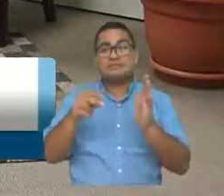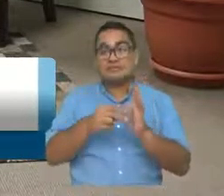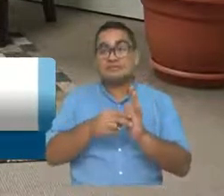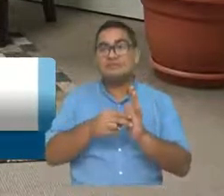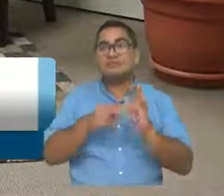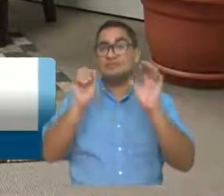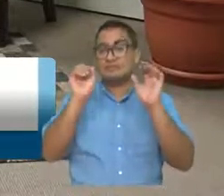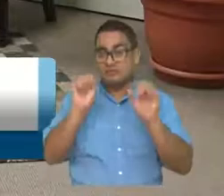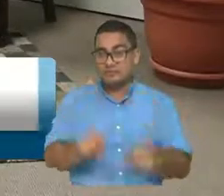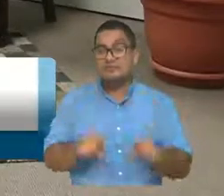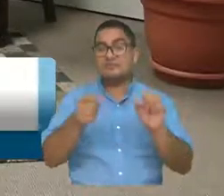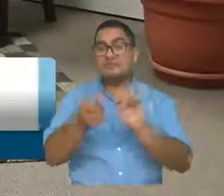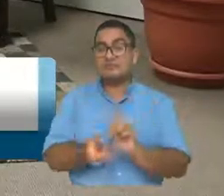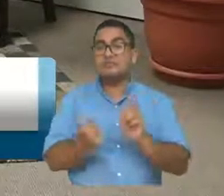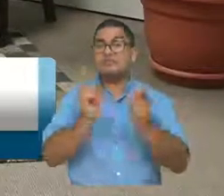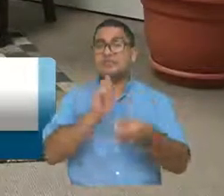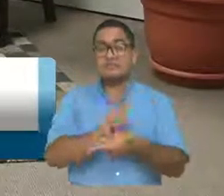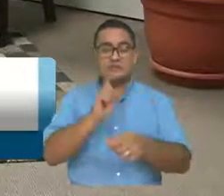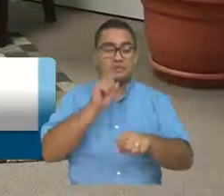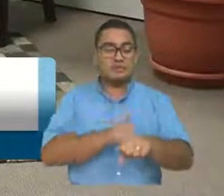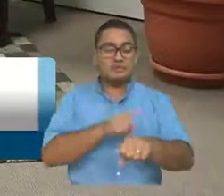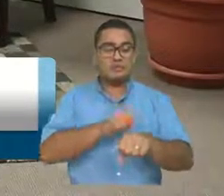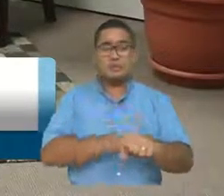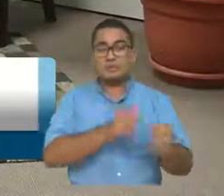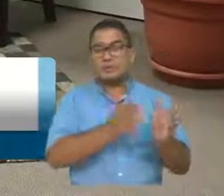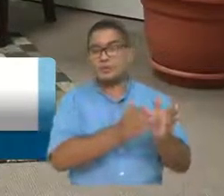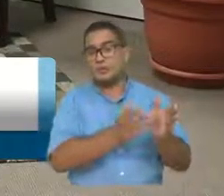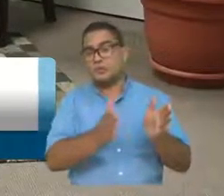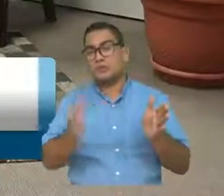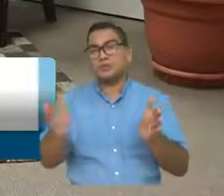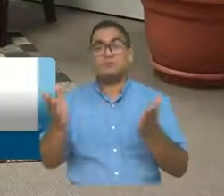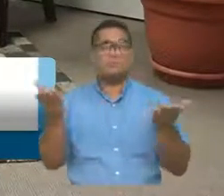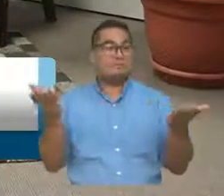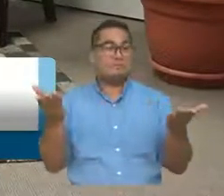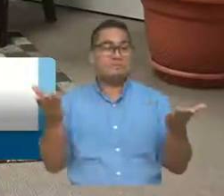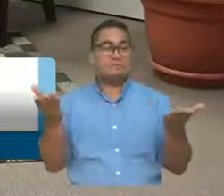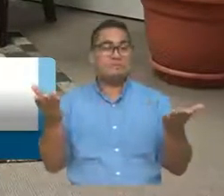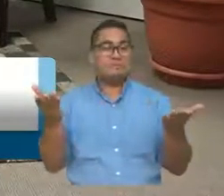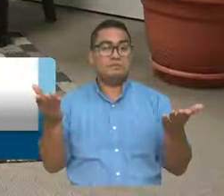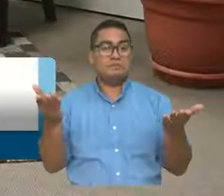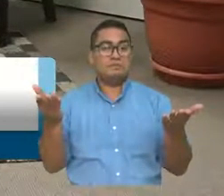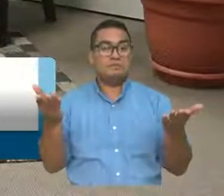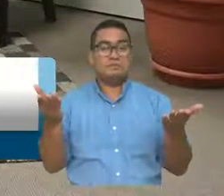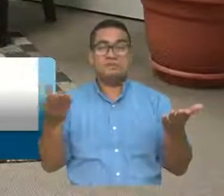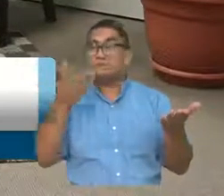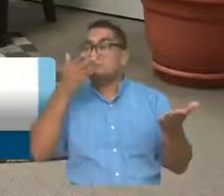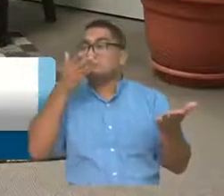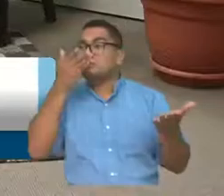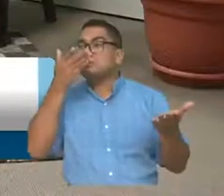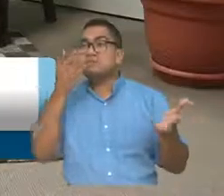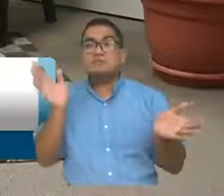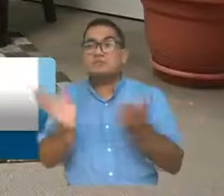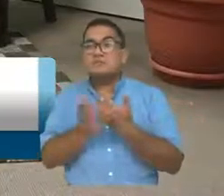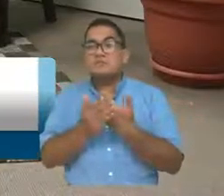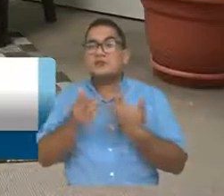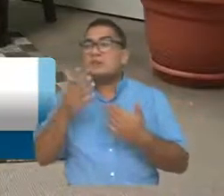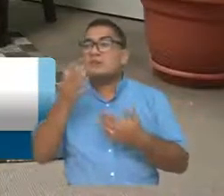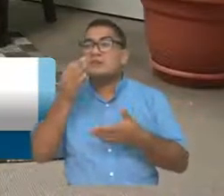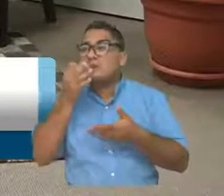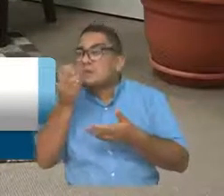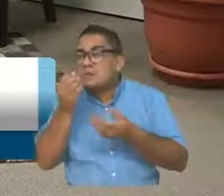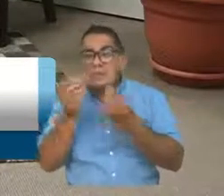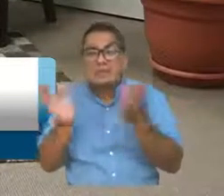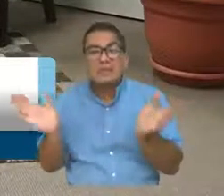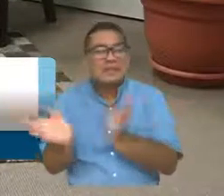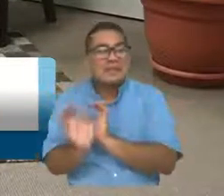comida, ni de lo ácido, ni de lo dulce, y perdieron el olfato, no sienten ni el mal olor, ni el buen olor,